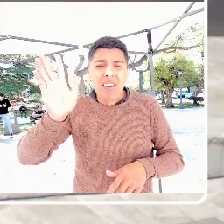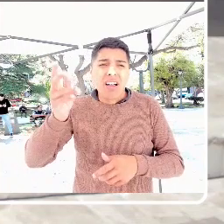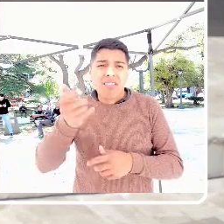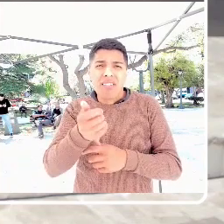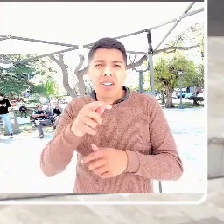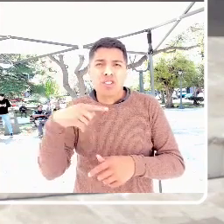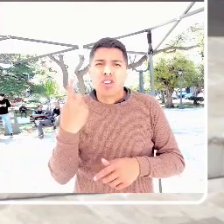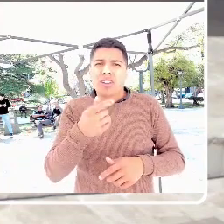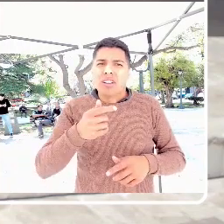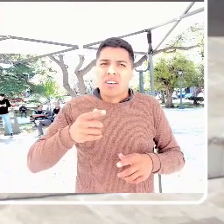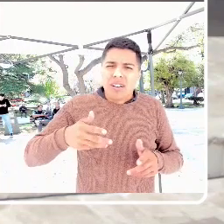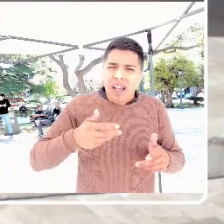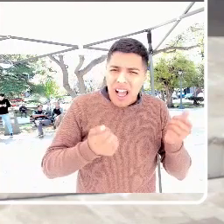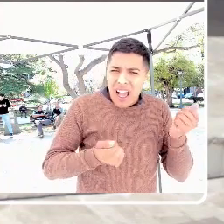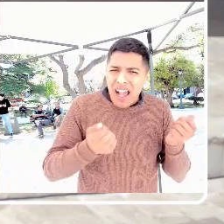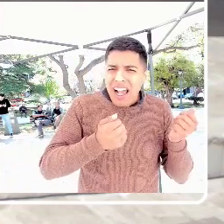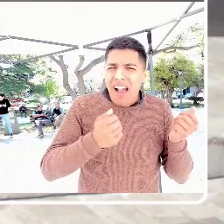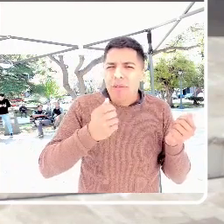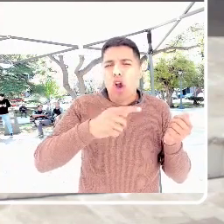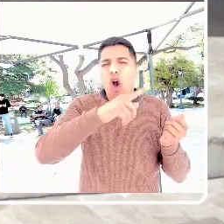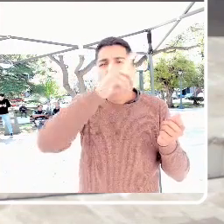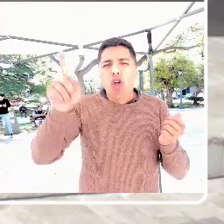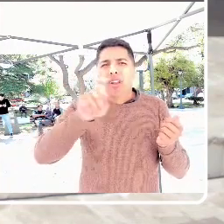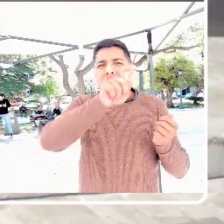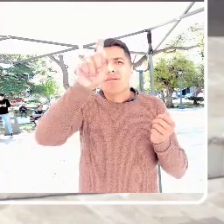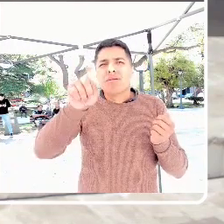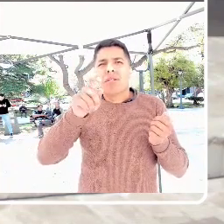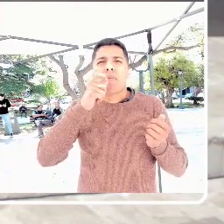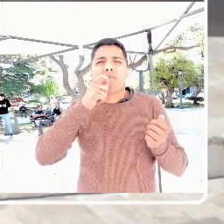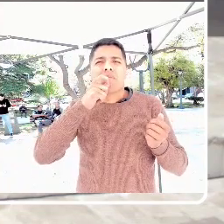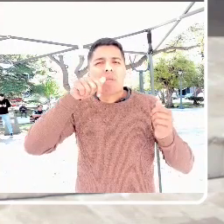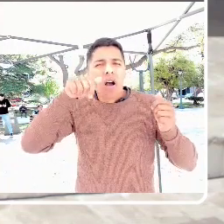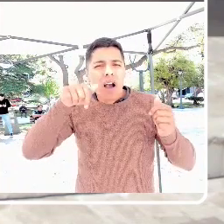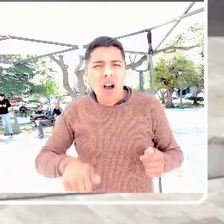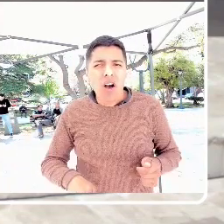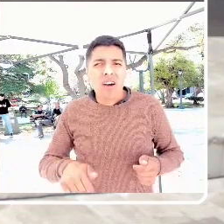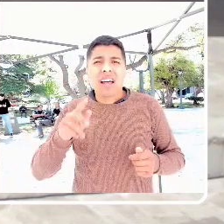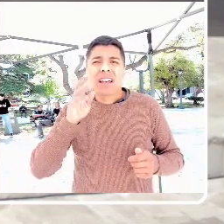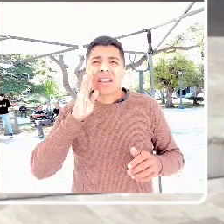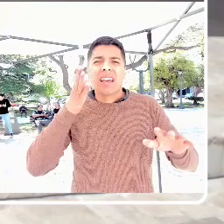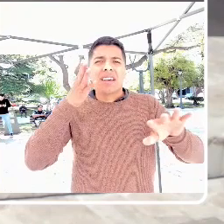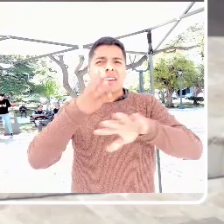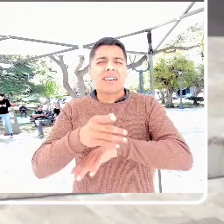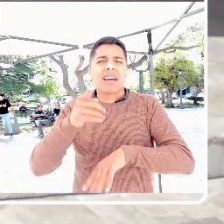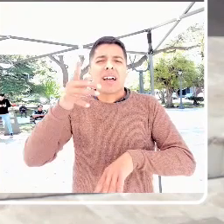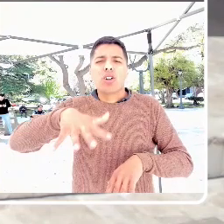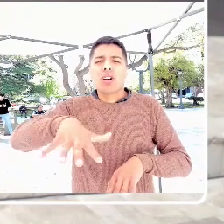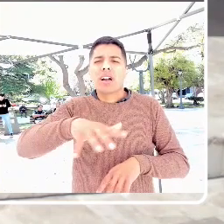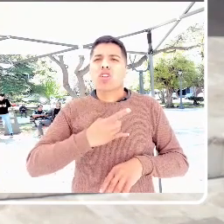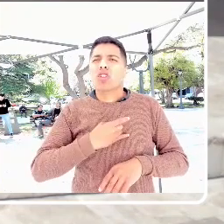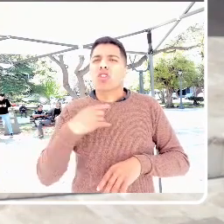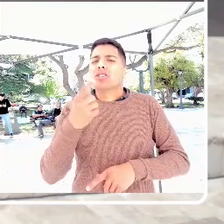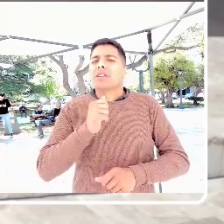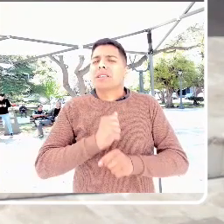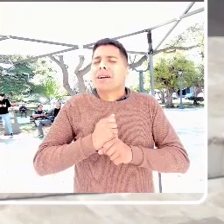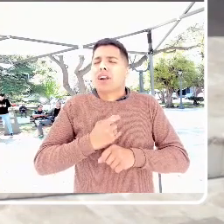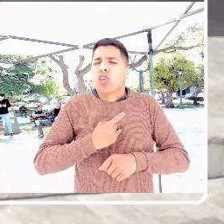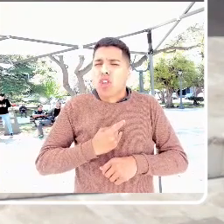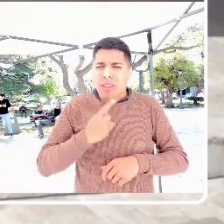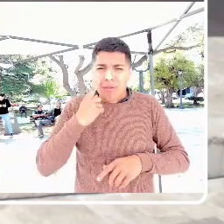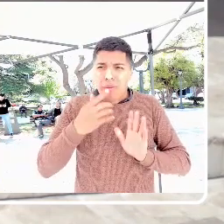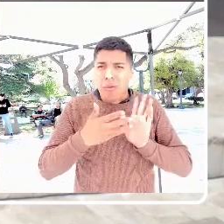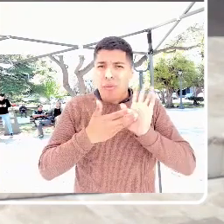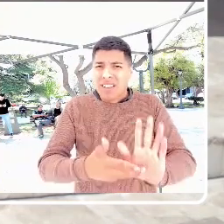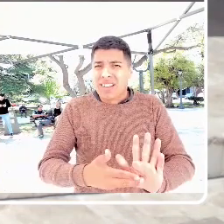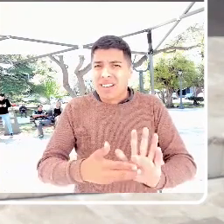metido nuestros camiones, creo que habría que ir ahora, después de lo que pasó, para que vean dónde estuvimos trabajando.